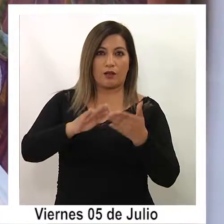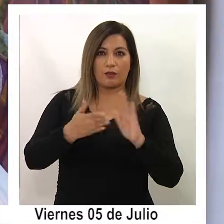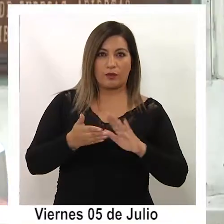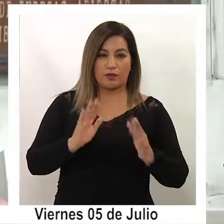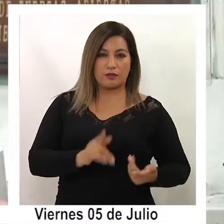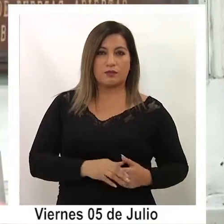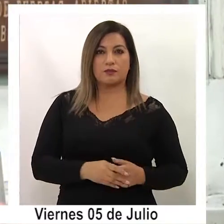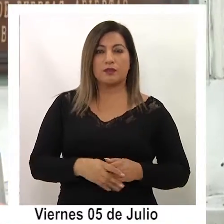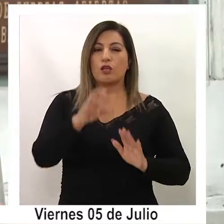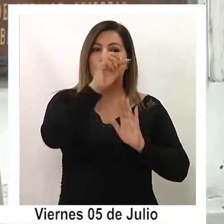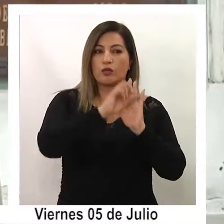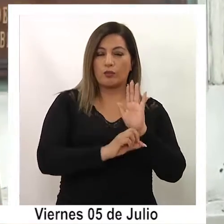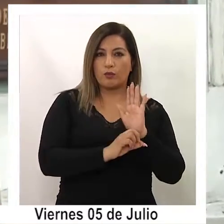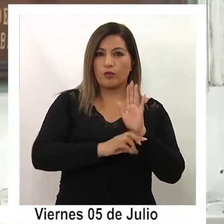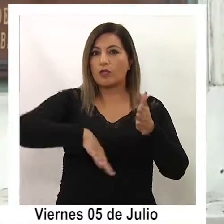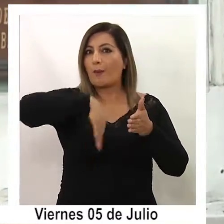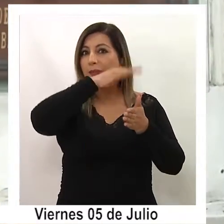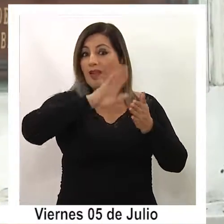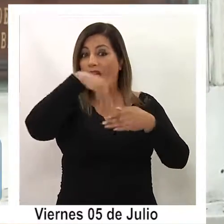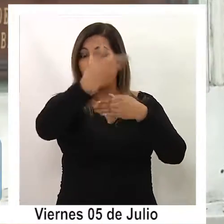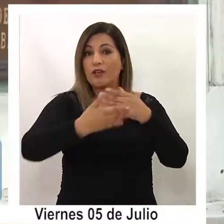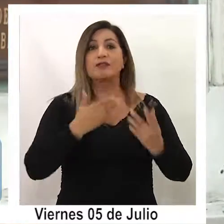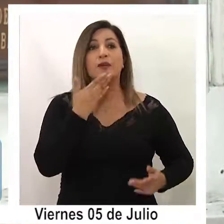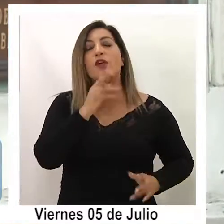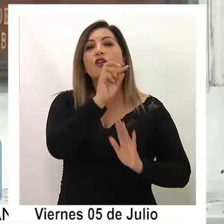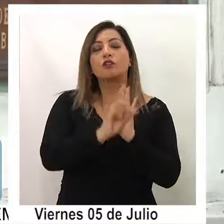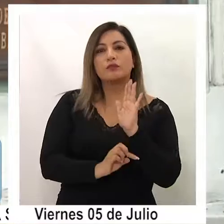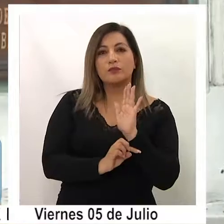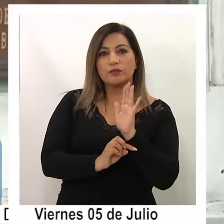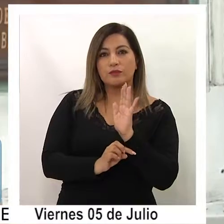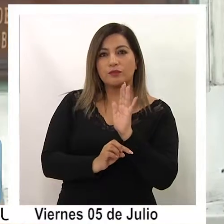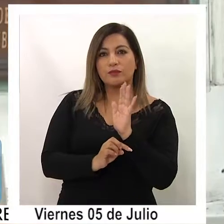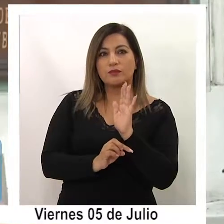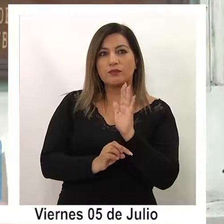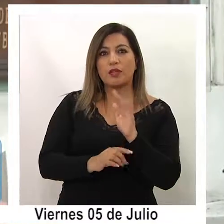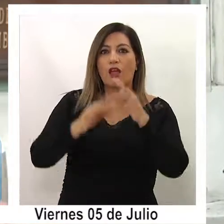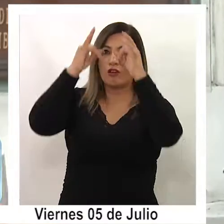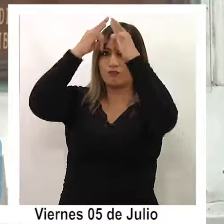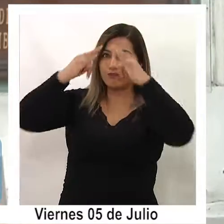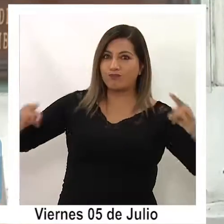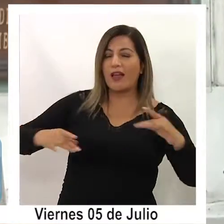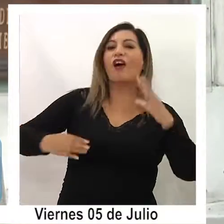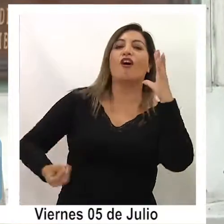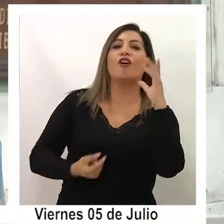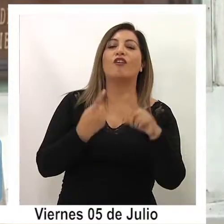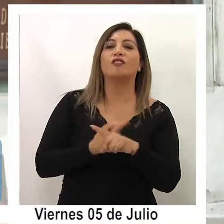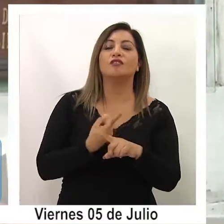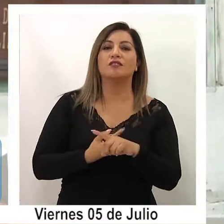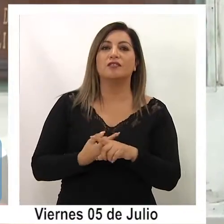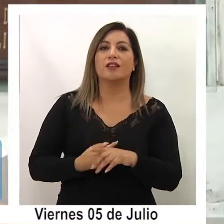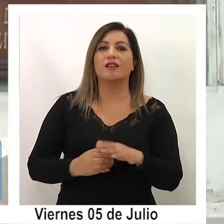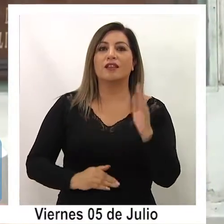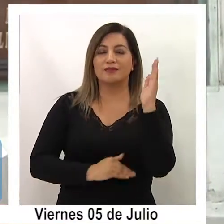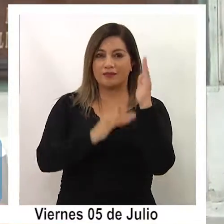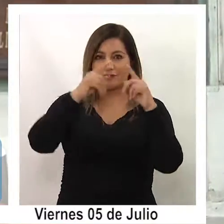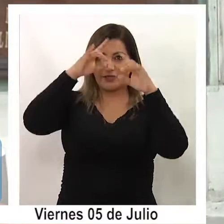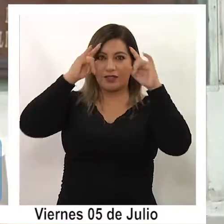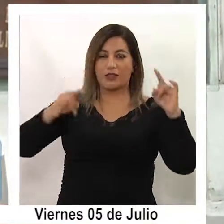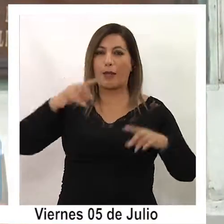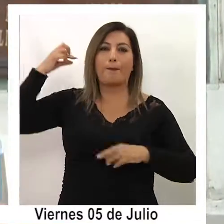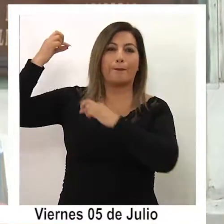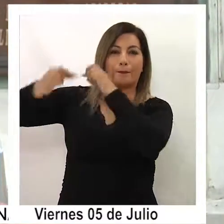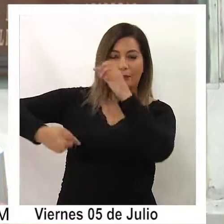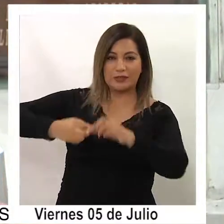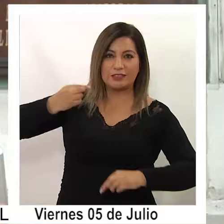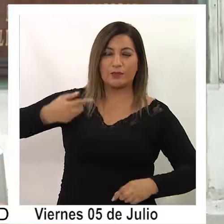comunidad. Estamos con el proyecto para el pintado de la fachada y también con el proyecto para techar nuevamente este edificio